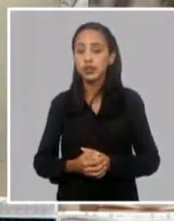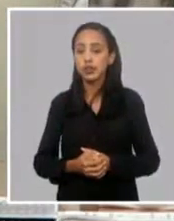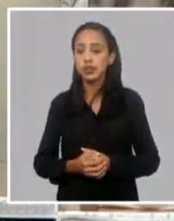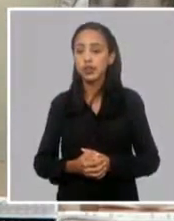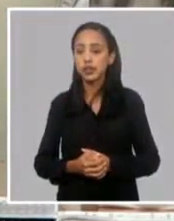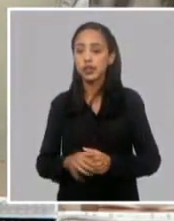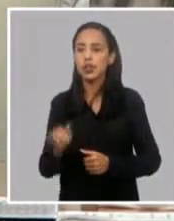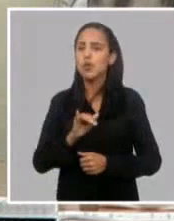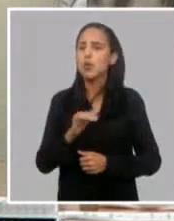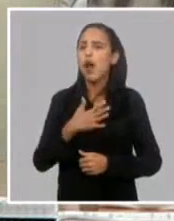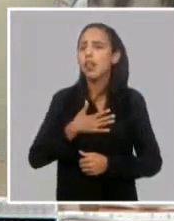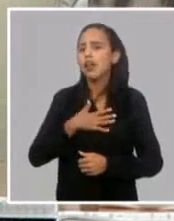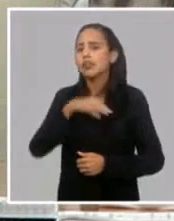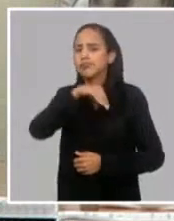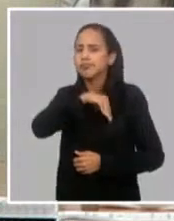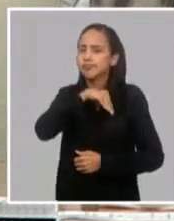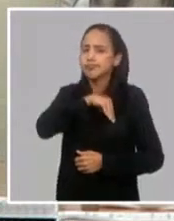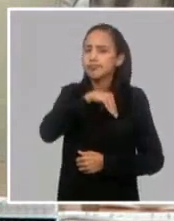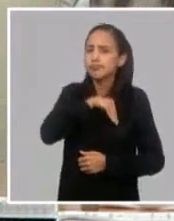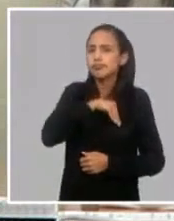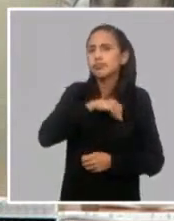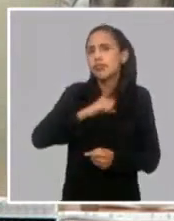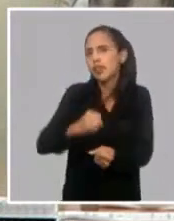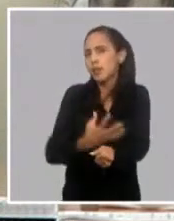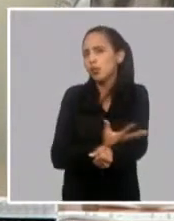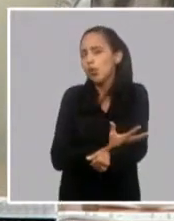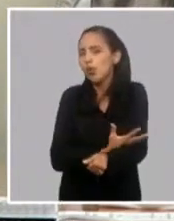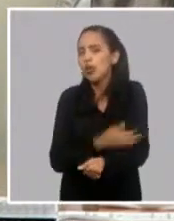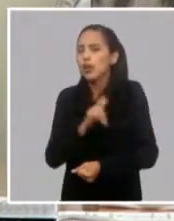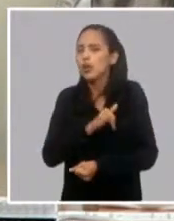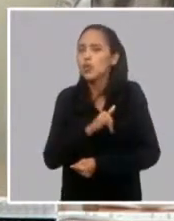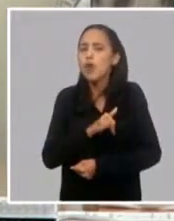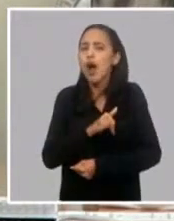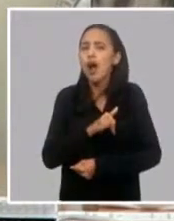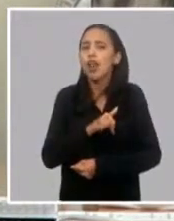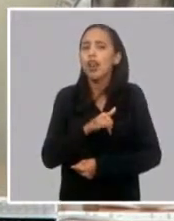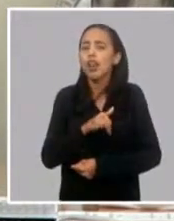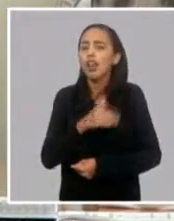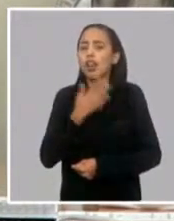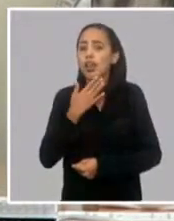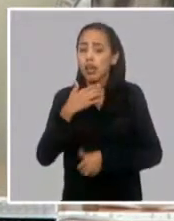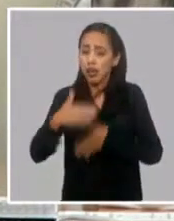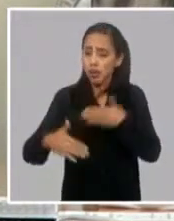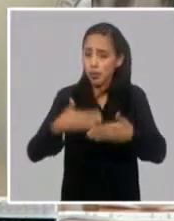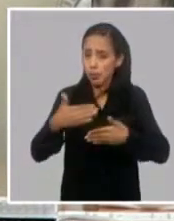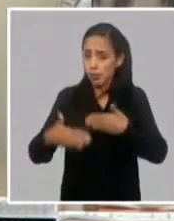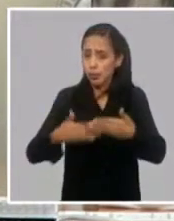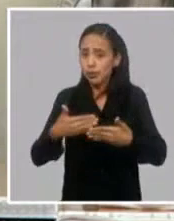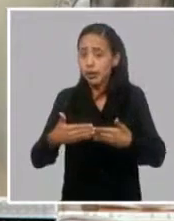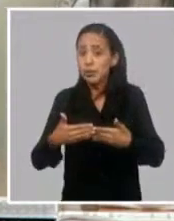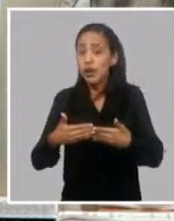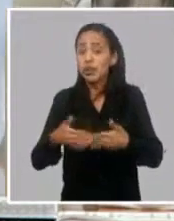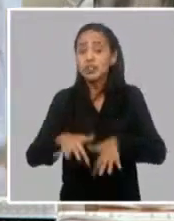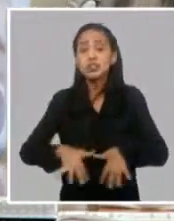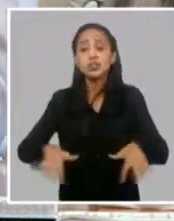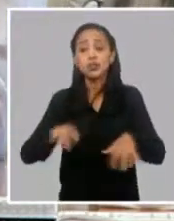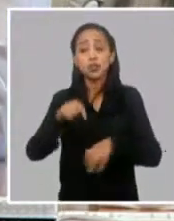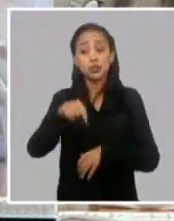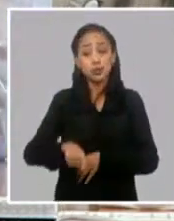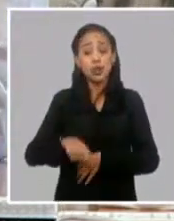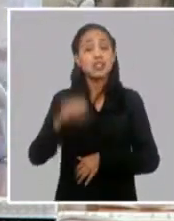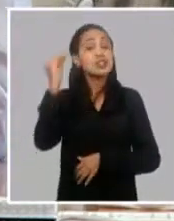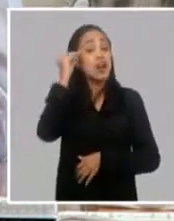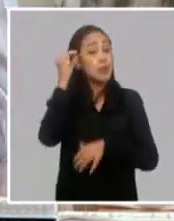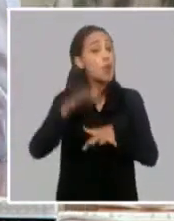de sentimientos, de emociones y de convicciones de la problemática de la situación actual, que como sabemos es una